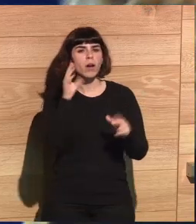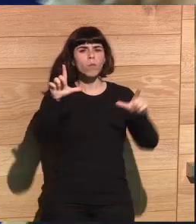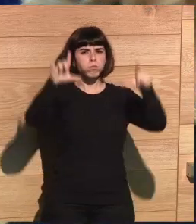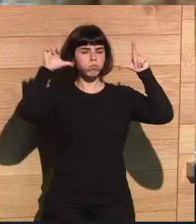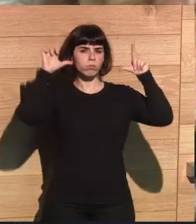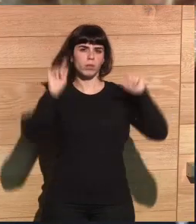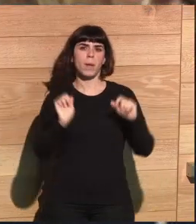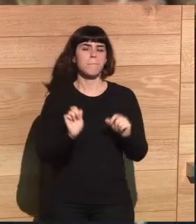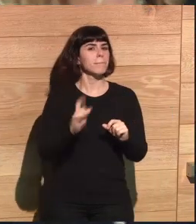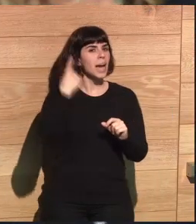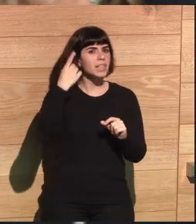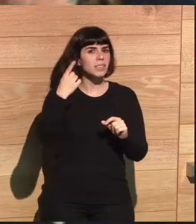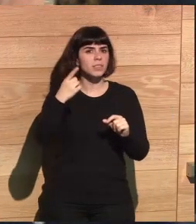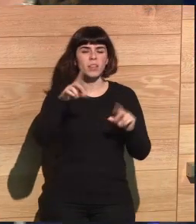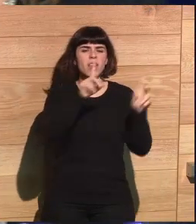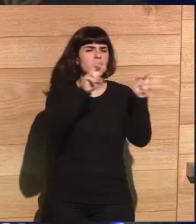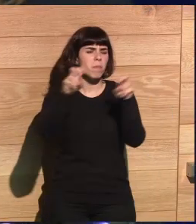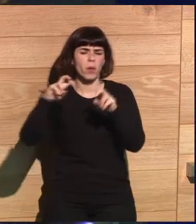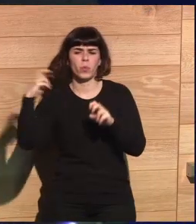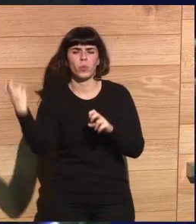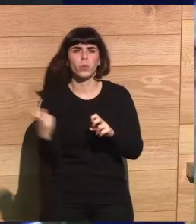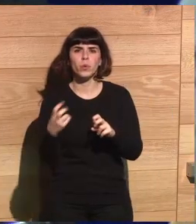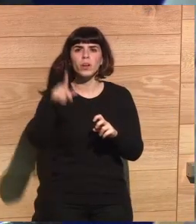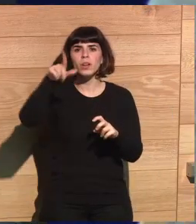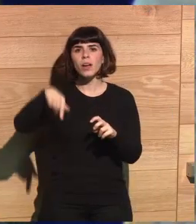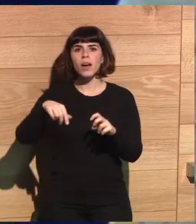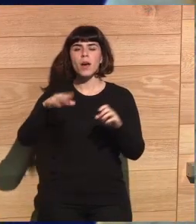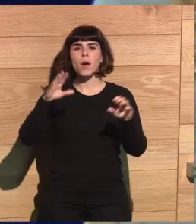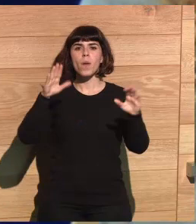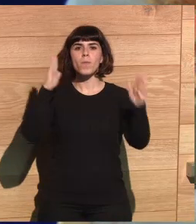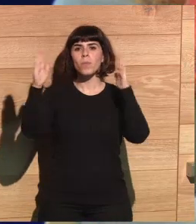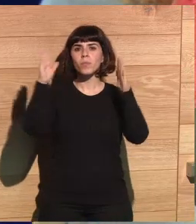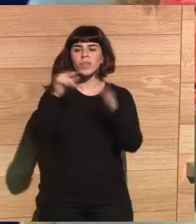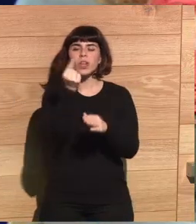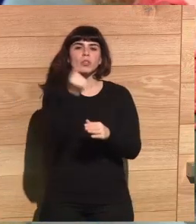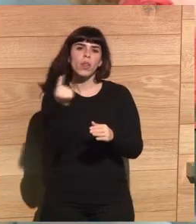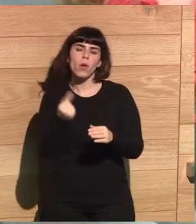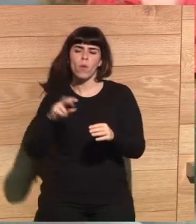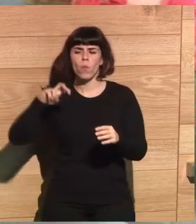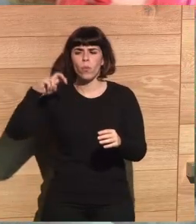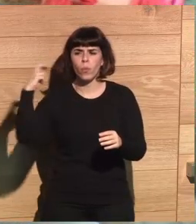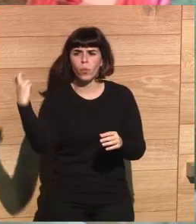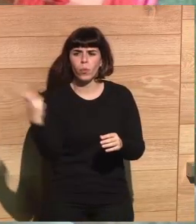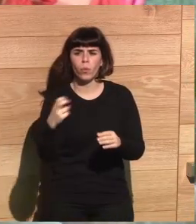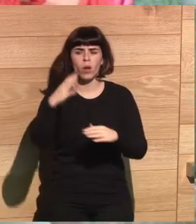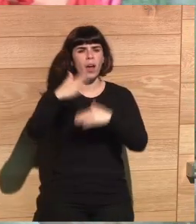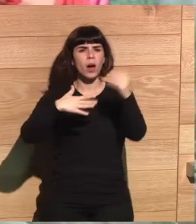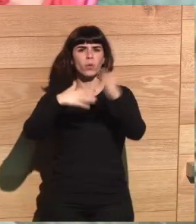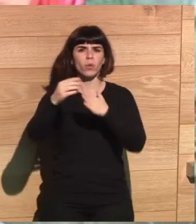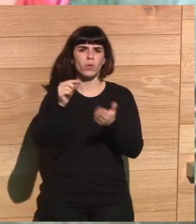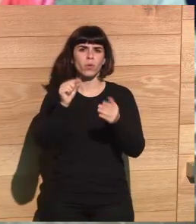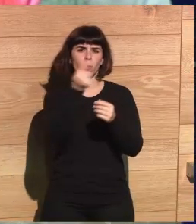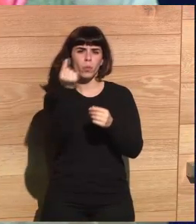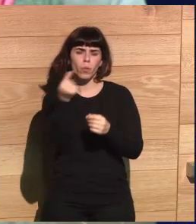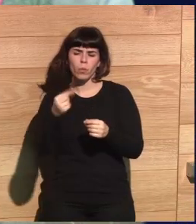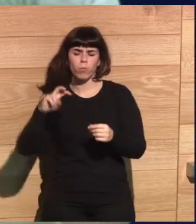protagonismo en todas las esferas, y otro es ese momento de la ilustración tan variado, porque hay una variedad de autores, porque estoy yo aquí,